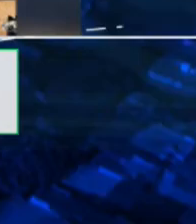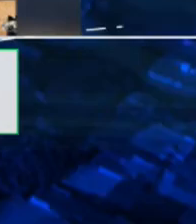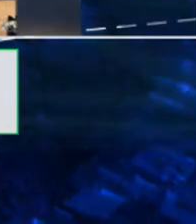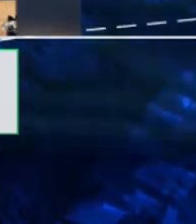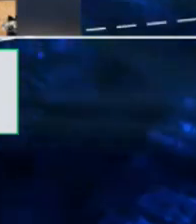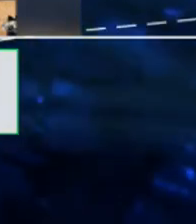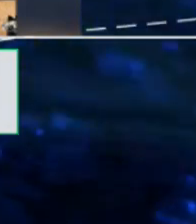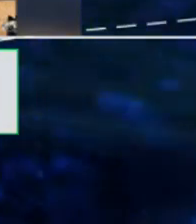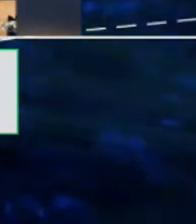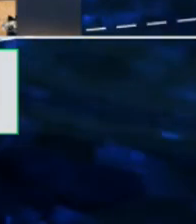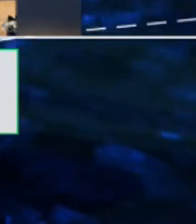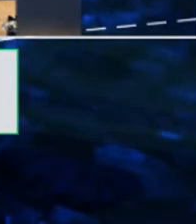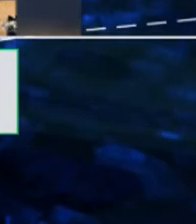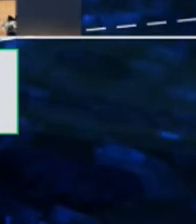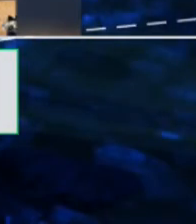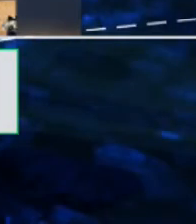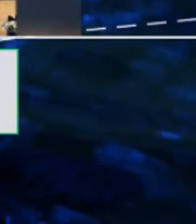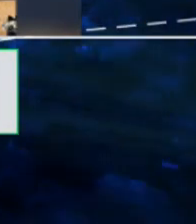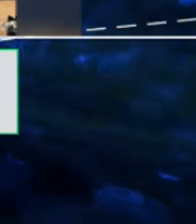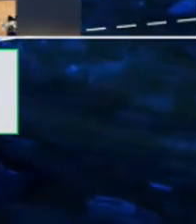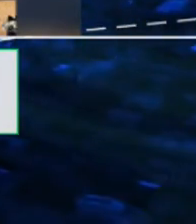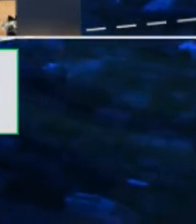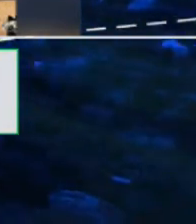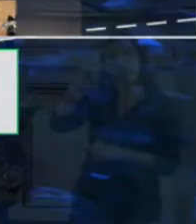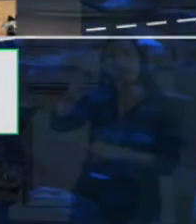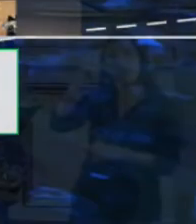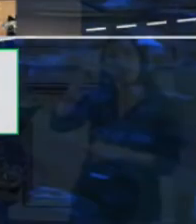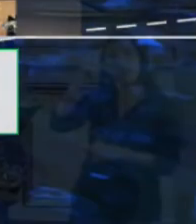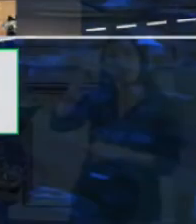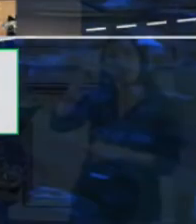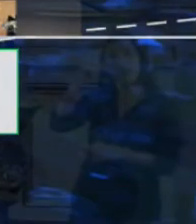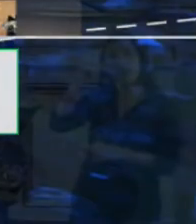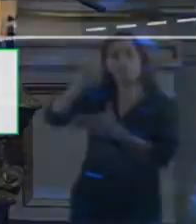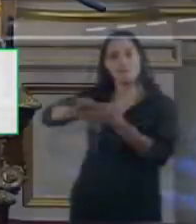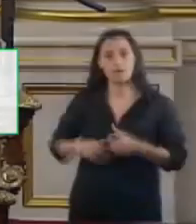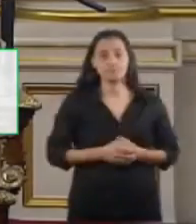más respaldaba Alberto Fernández,